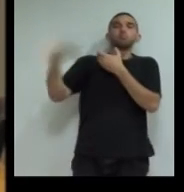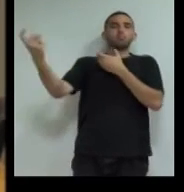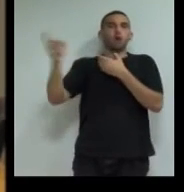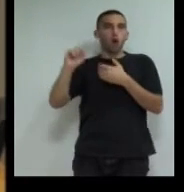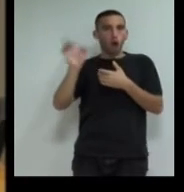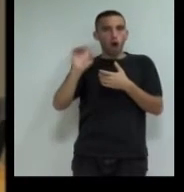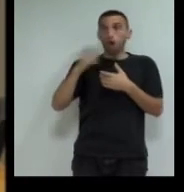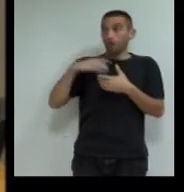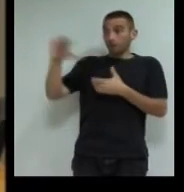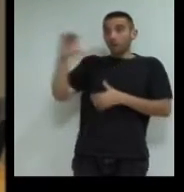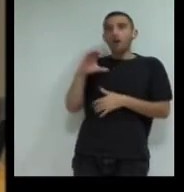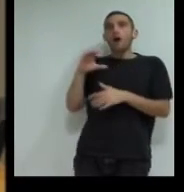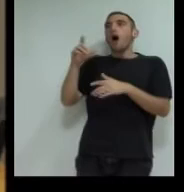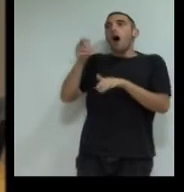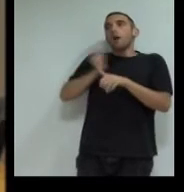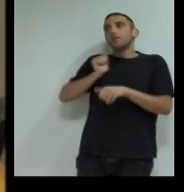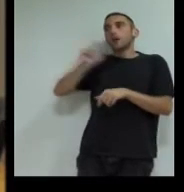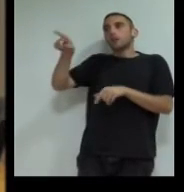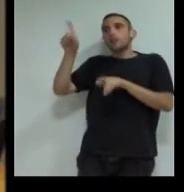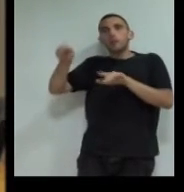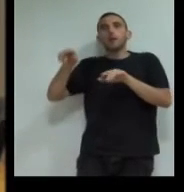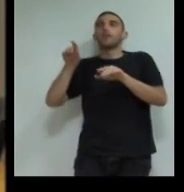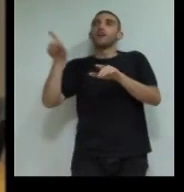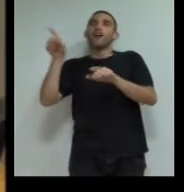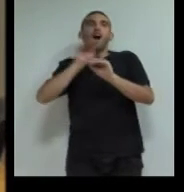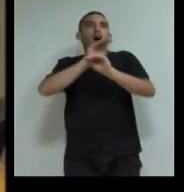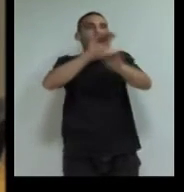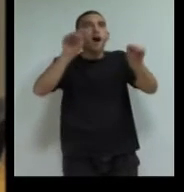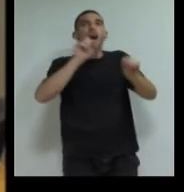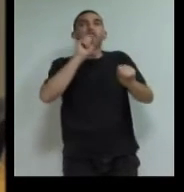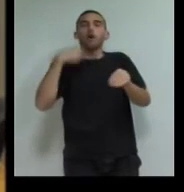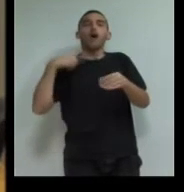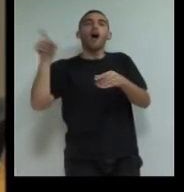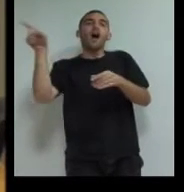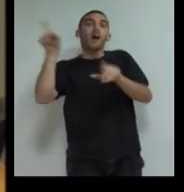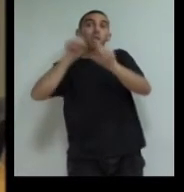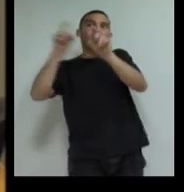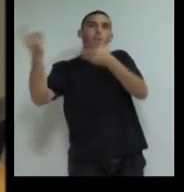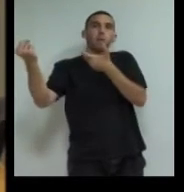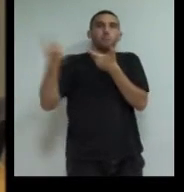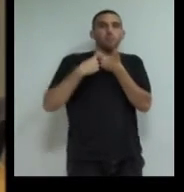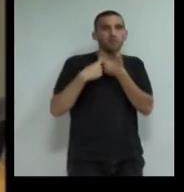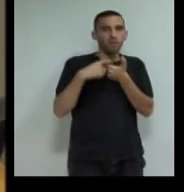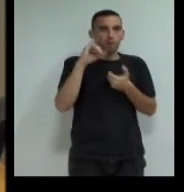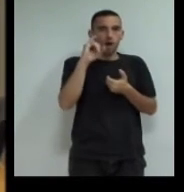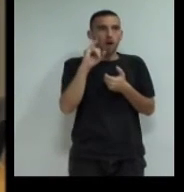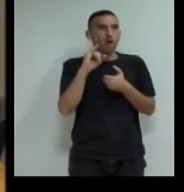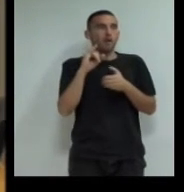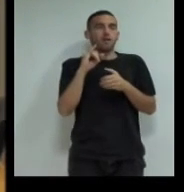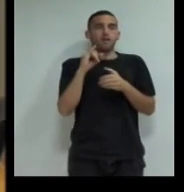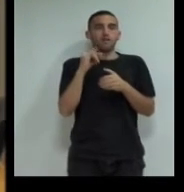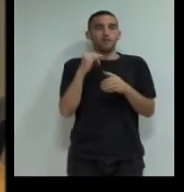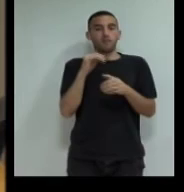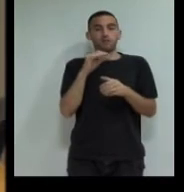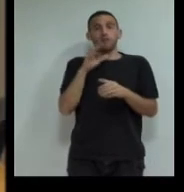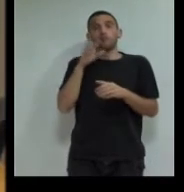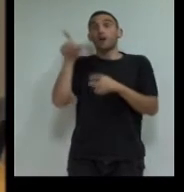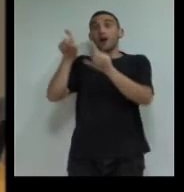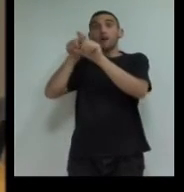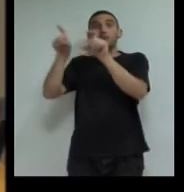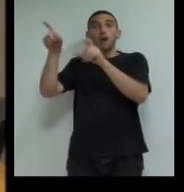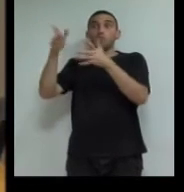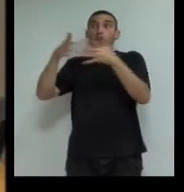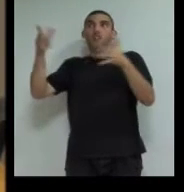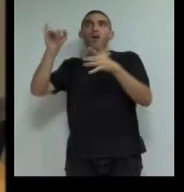porque comunique al resto de la sociedad que usted está participando en esto, y ponga en valor el proyecto, porque además usted es una gran empresa y tiene esa capacidad